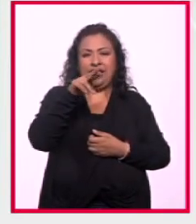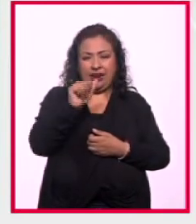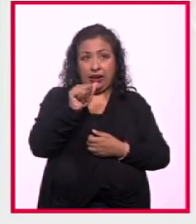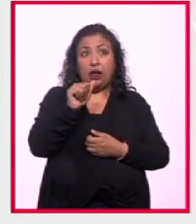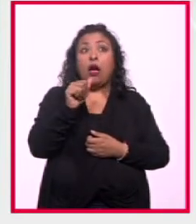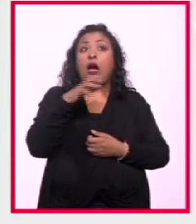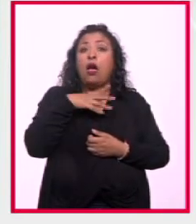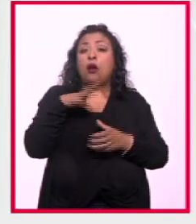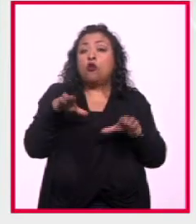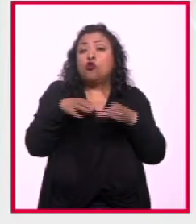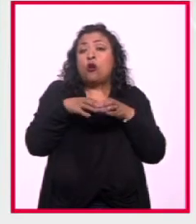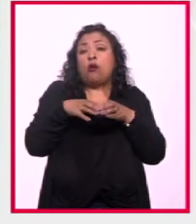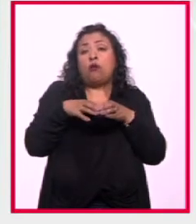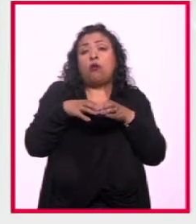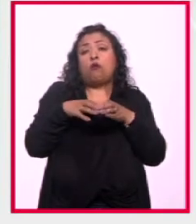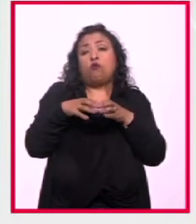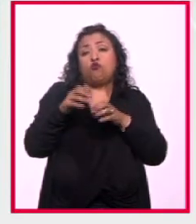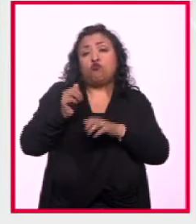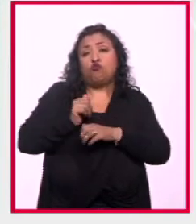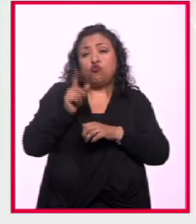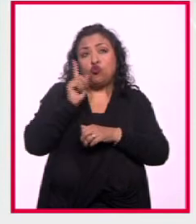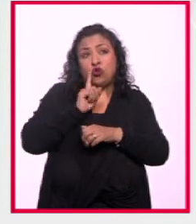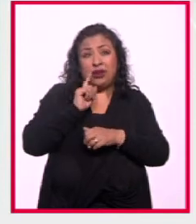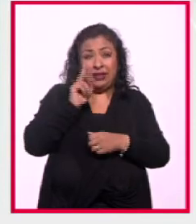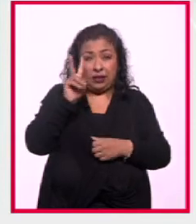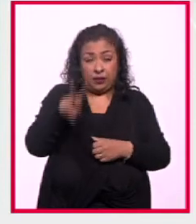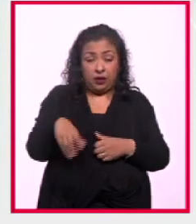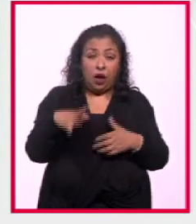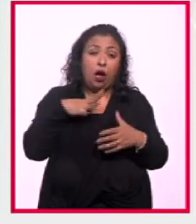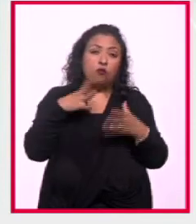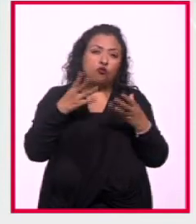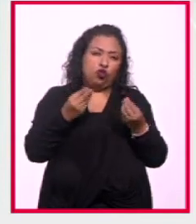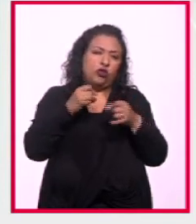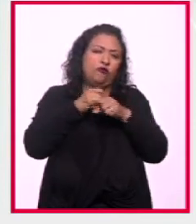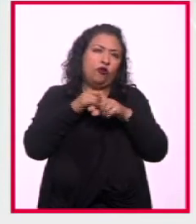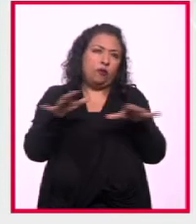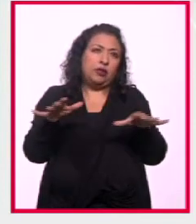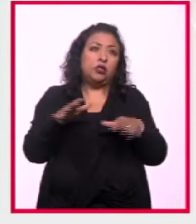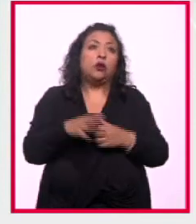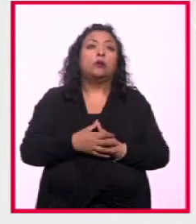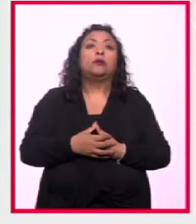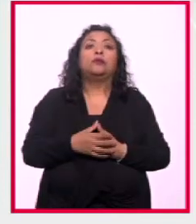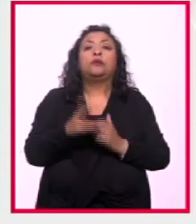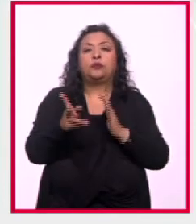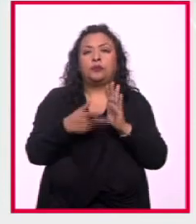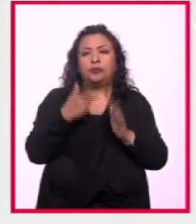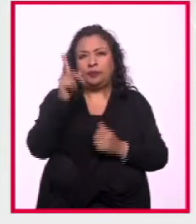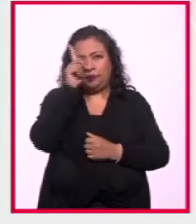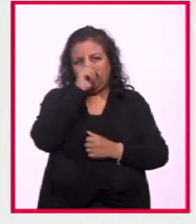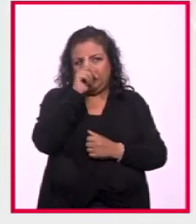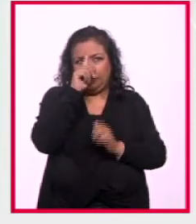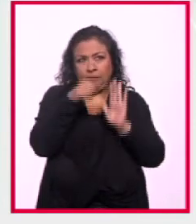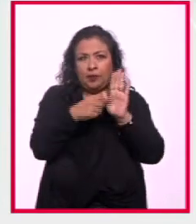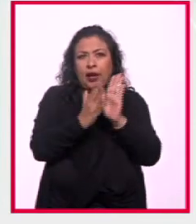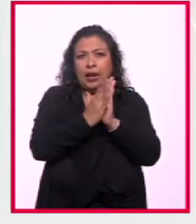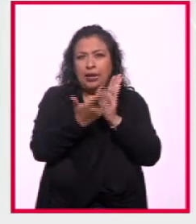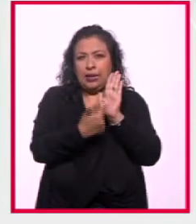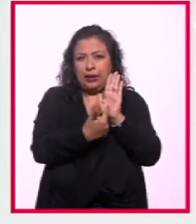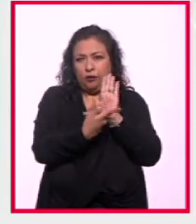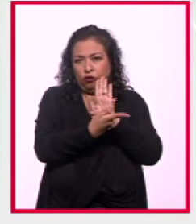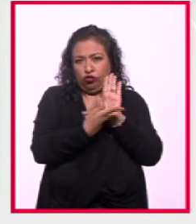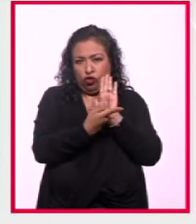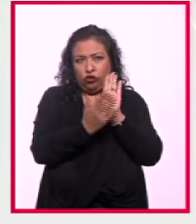ejército de mujeres de verdad que hay mucho que platicar les vuelvo a recomendar los libros